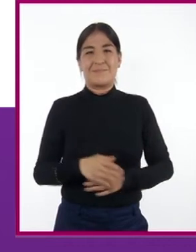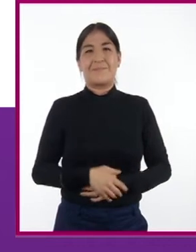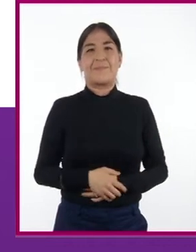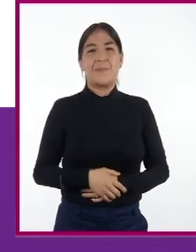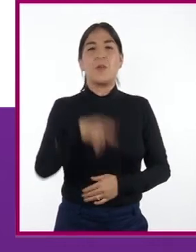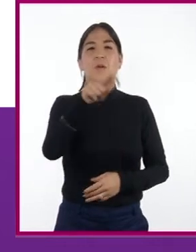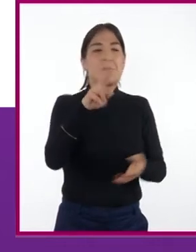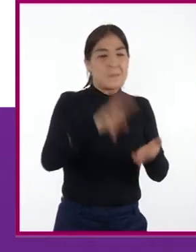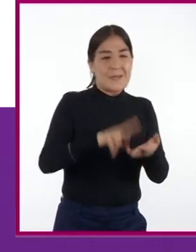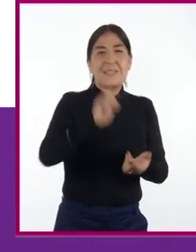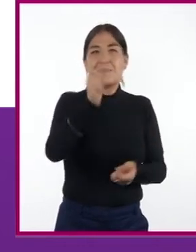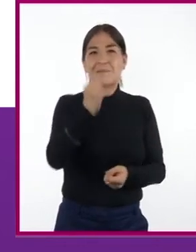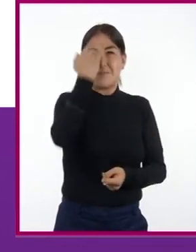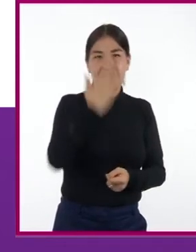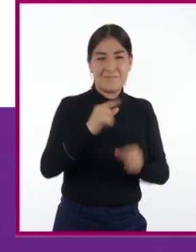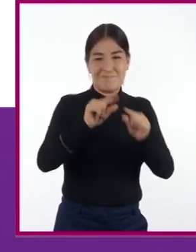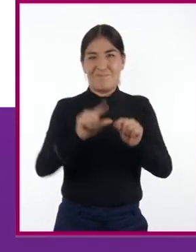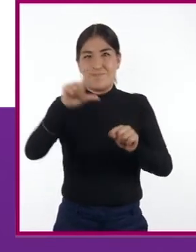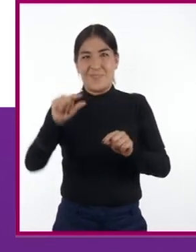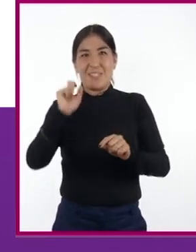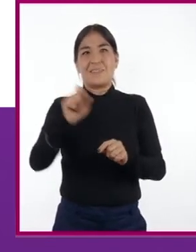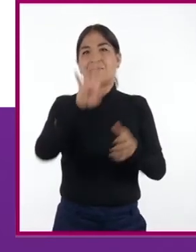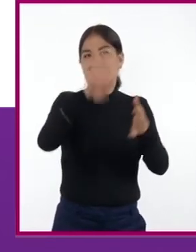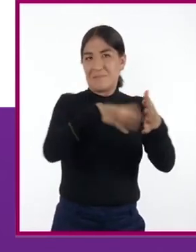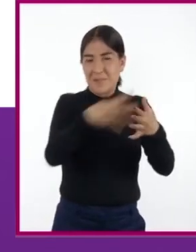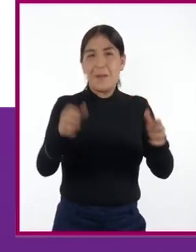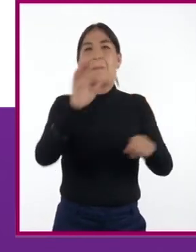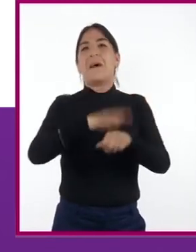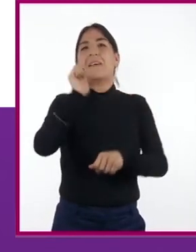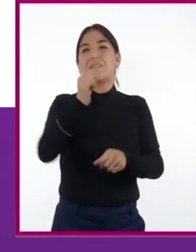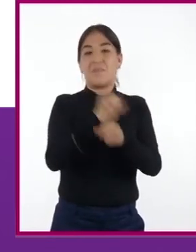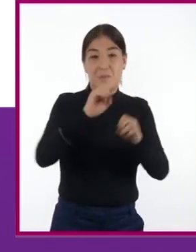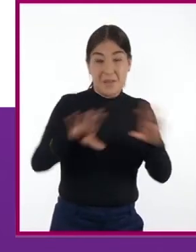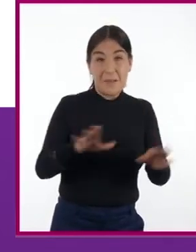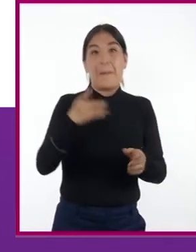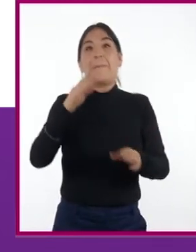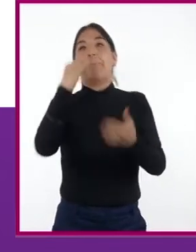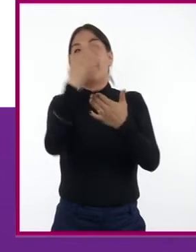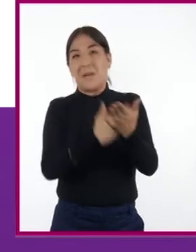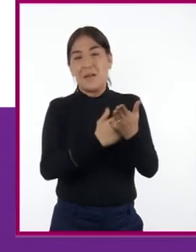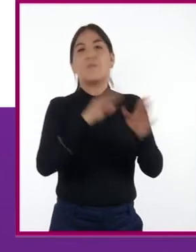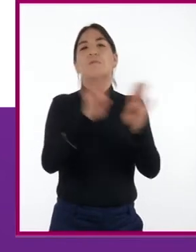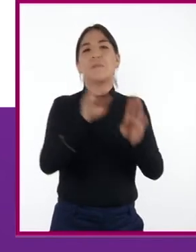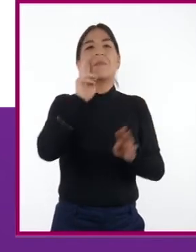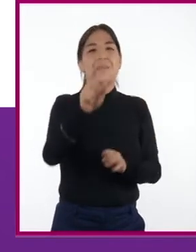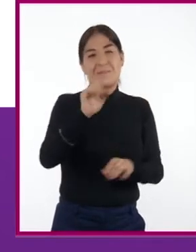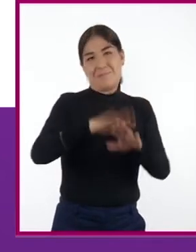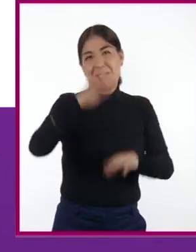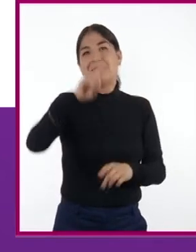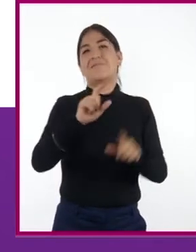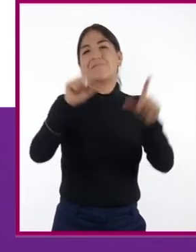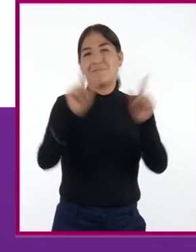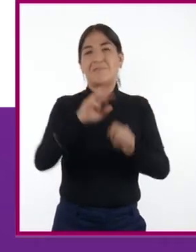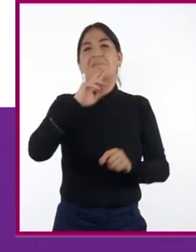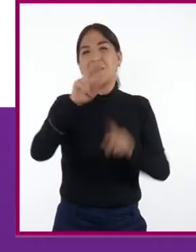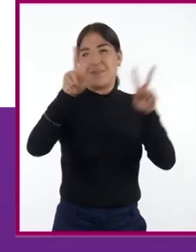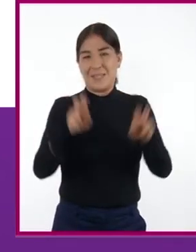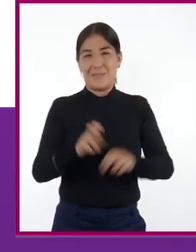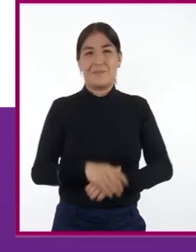el tema que requieren comparar. Busquen los textos que hablen del mismo tema y que sean claros para